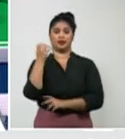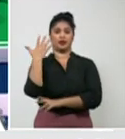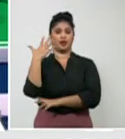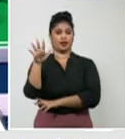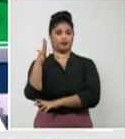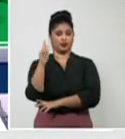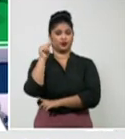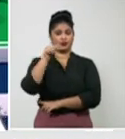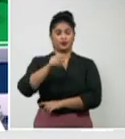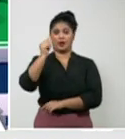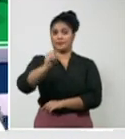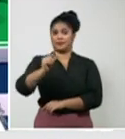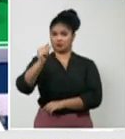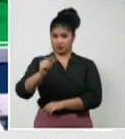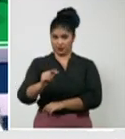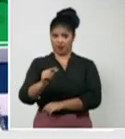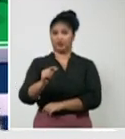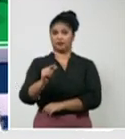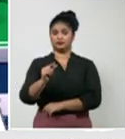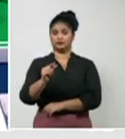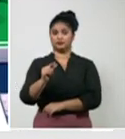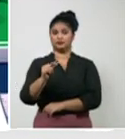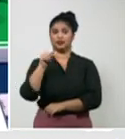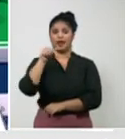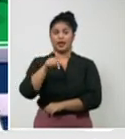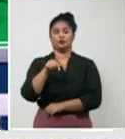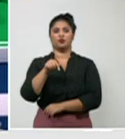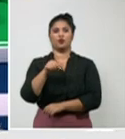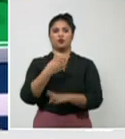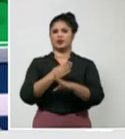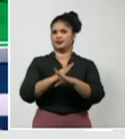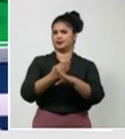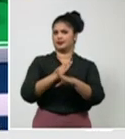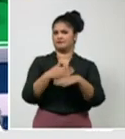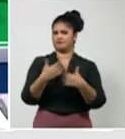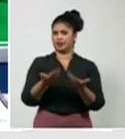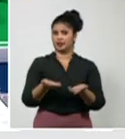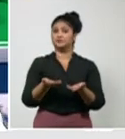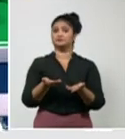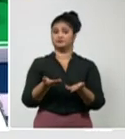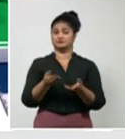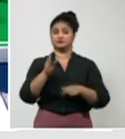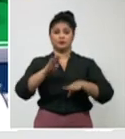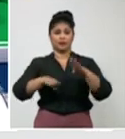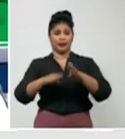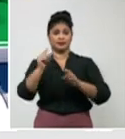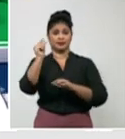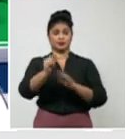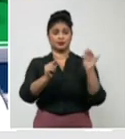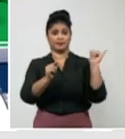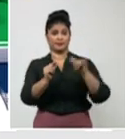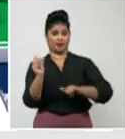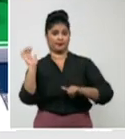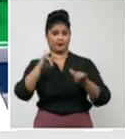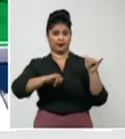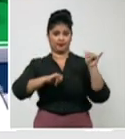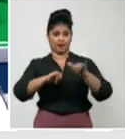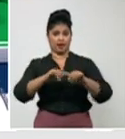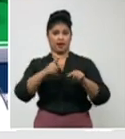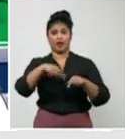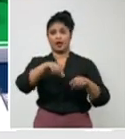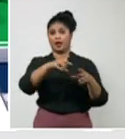no necesariamente tienen que ser casos importados. Muchas veces los extranjeros que se diagnostican pues son